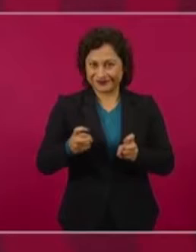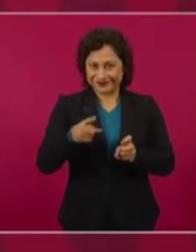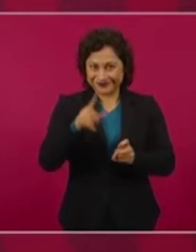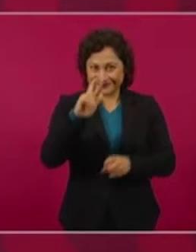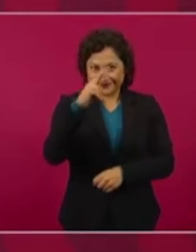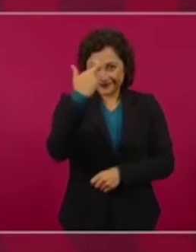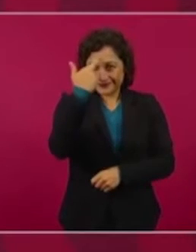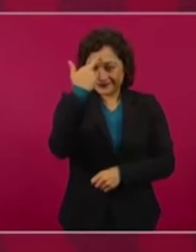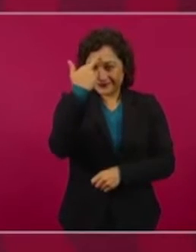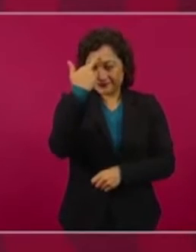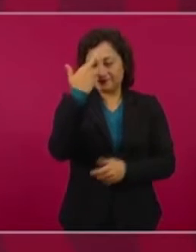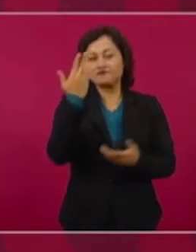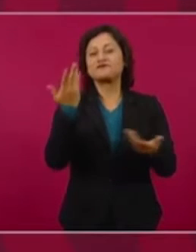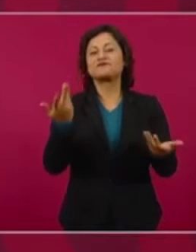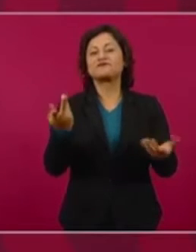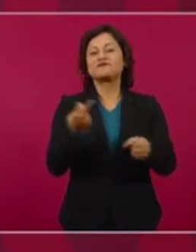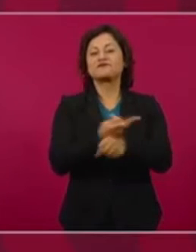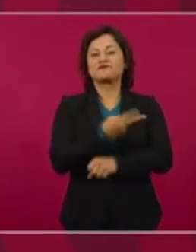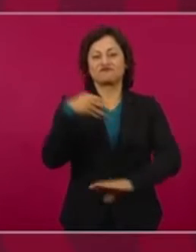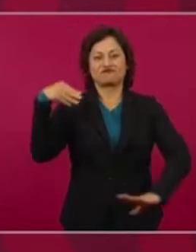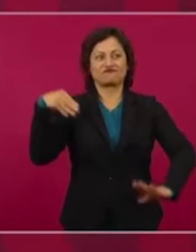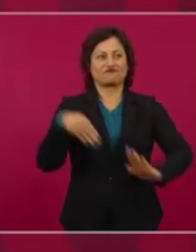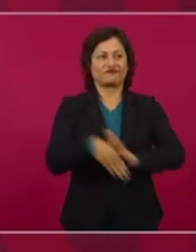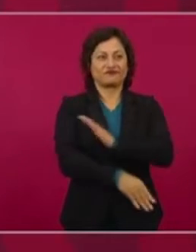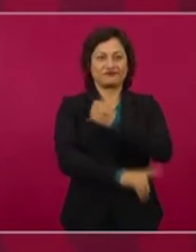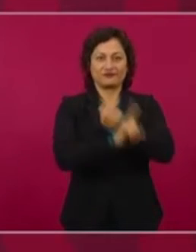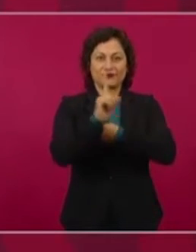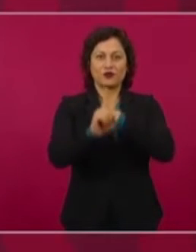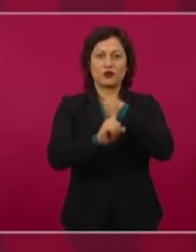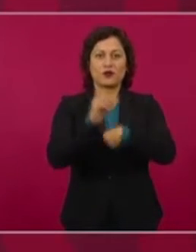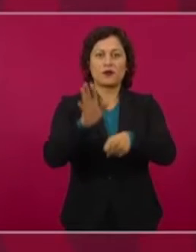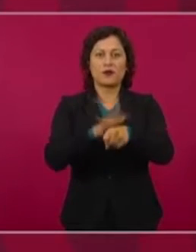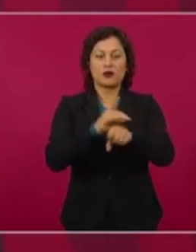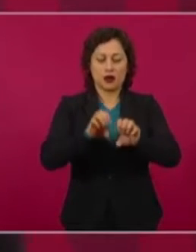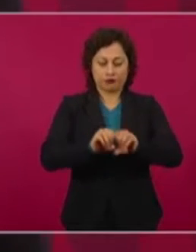que nos rompieron ductos,